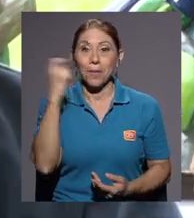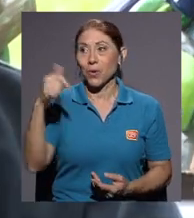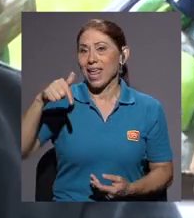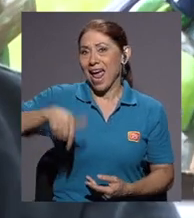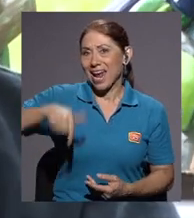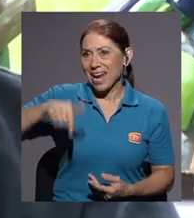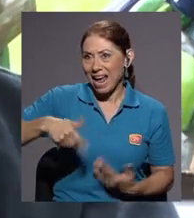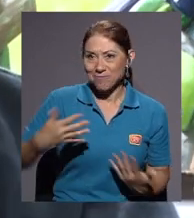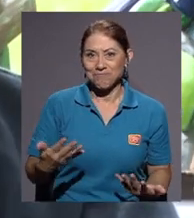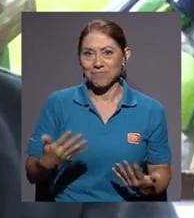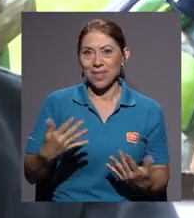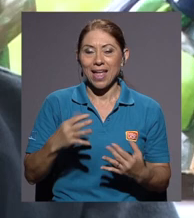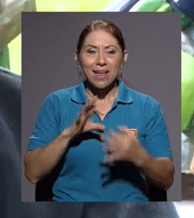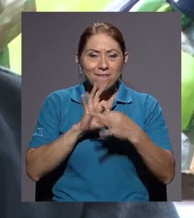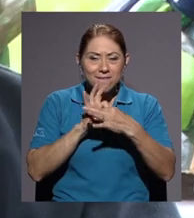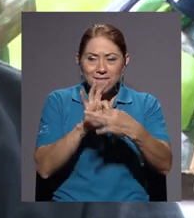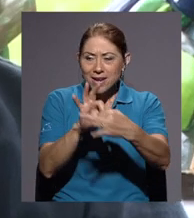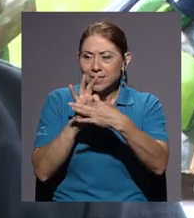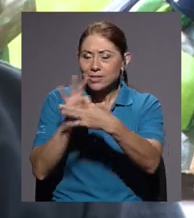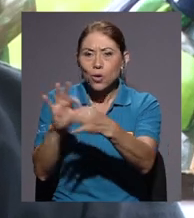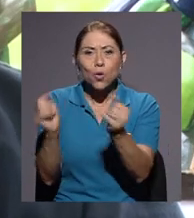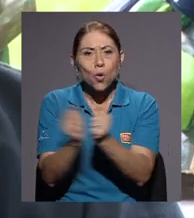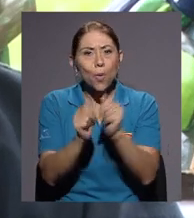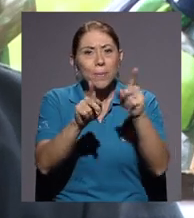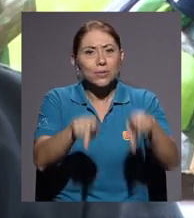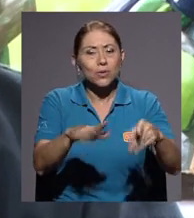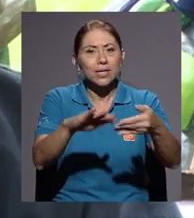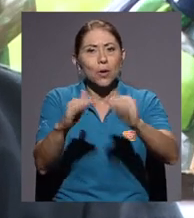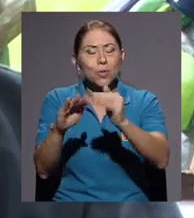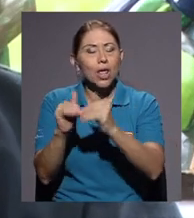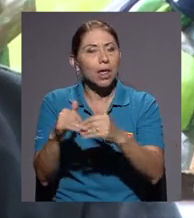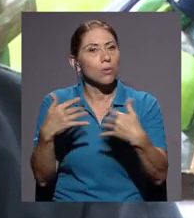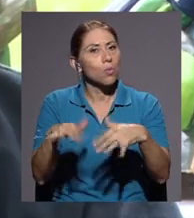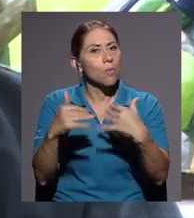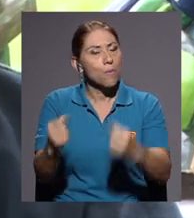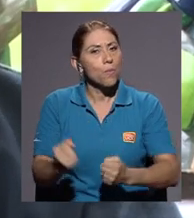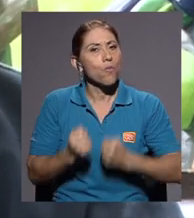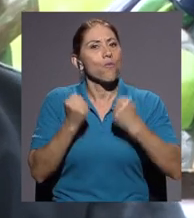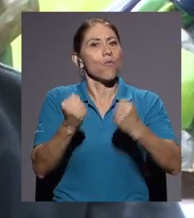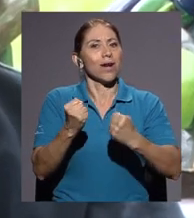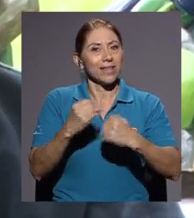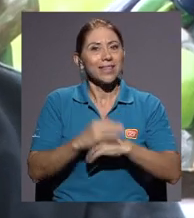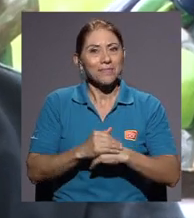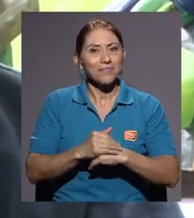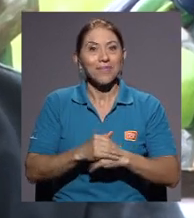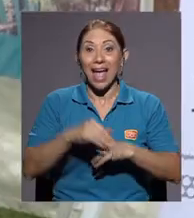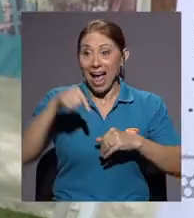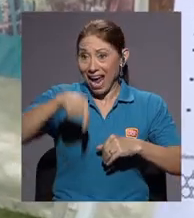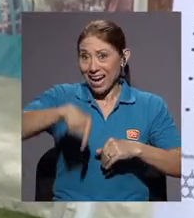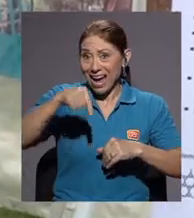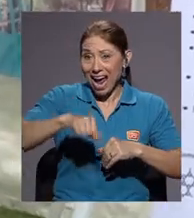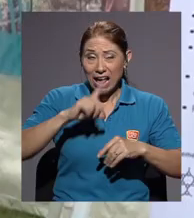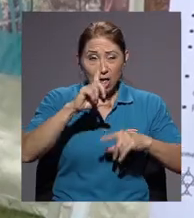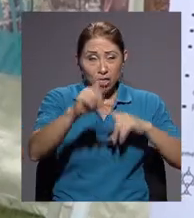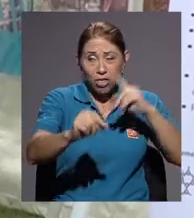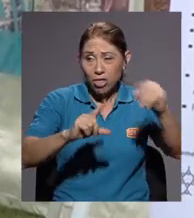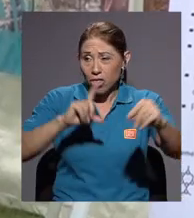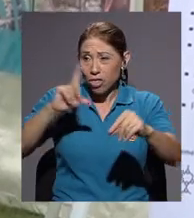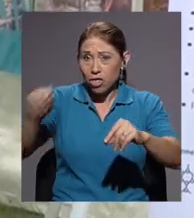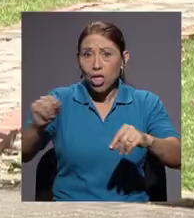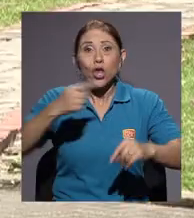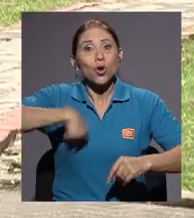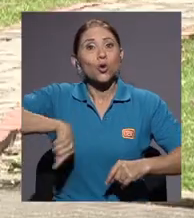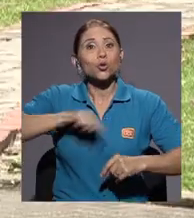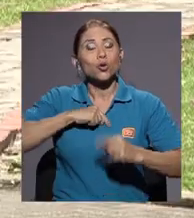relación con la comunidad es muy fuerte. En las sedes y los recintos nosotros convivimos con la comunidad.